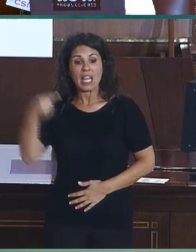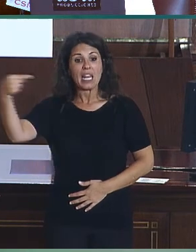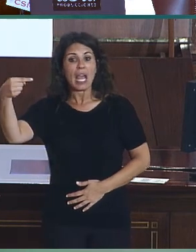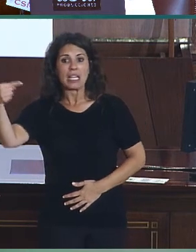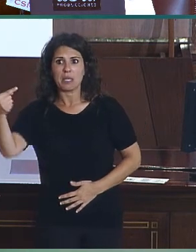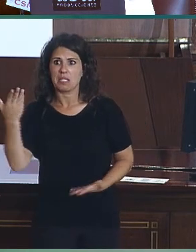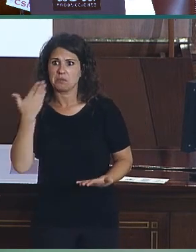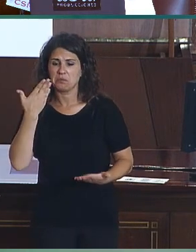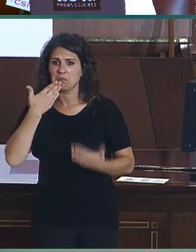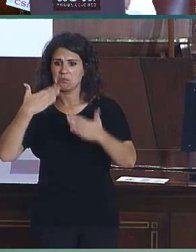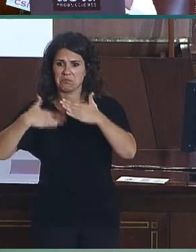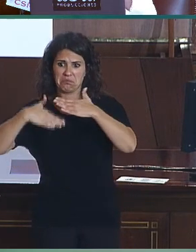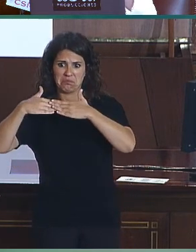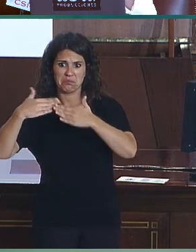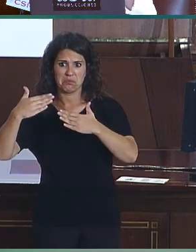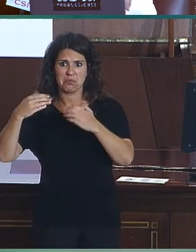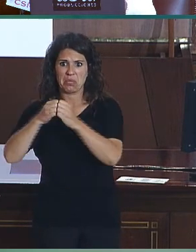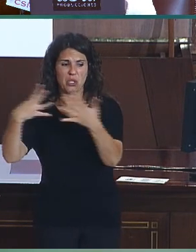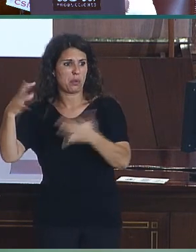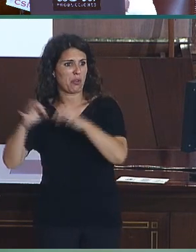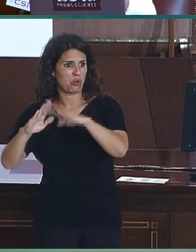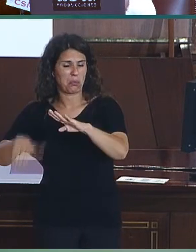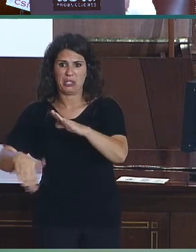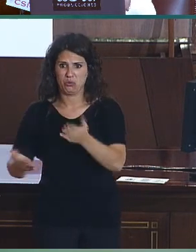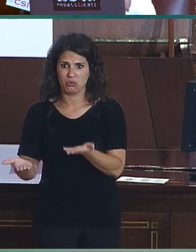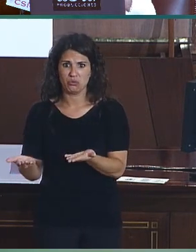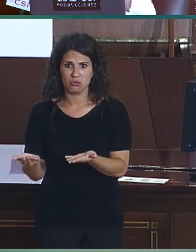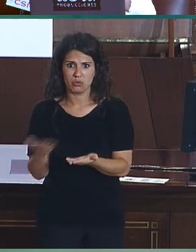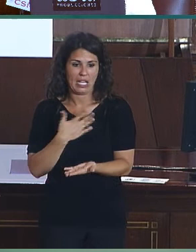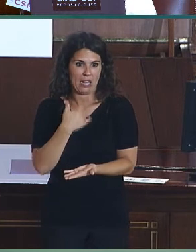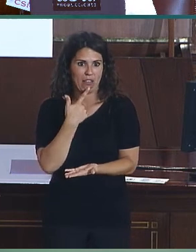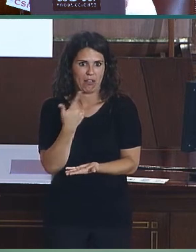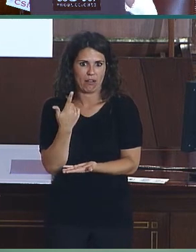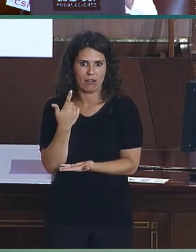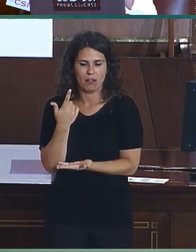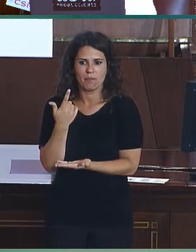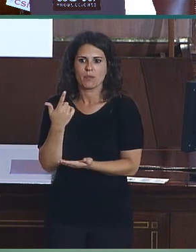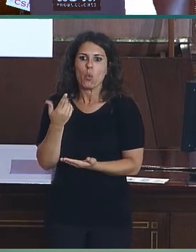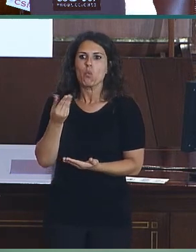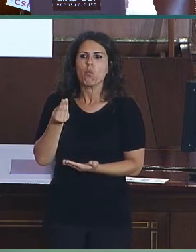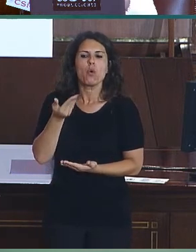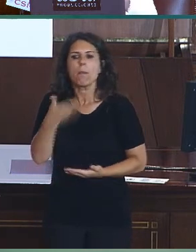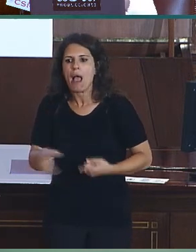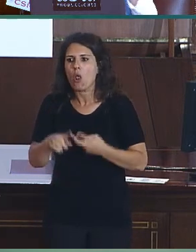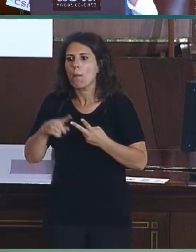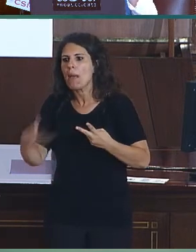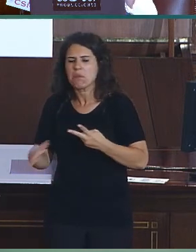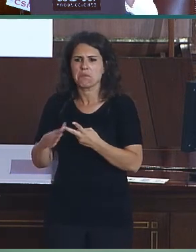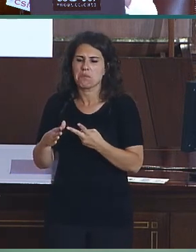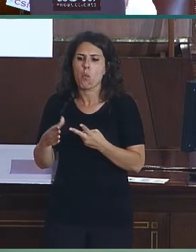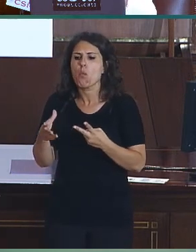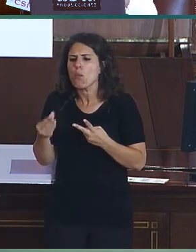no llegan al 29% y, de nuevo, la polarización pues, menos al muy mal y más al mal. Por lo